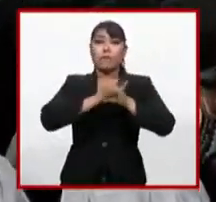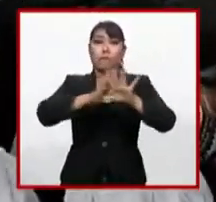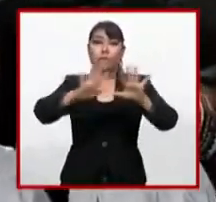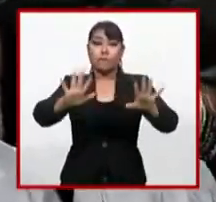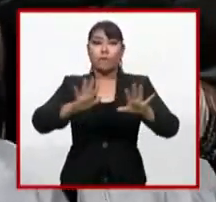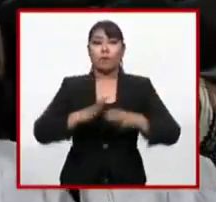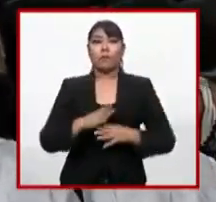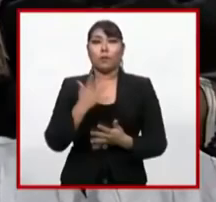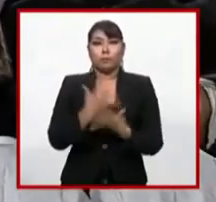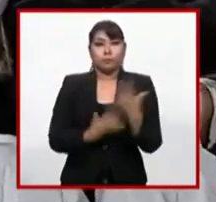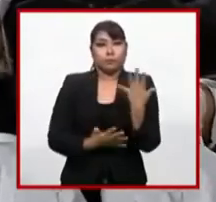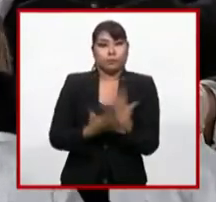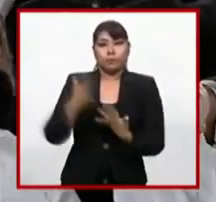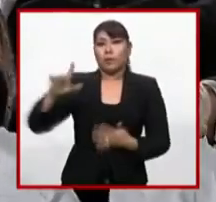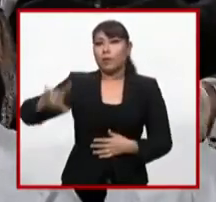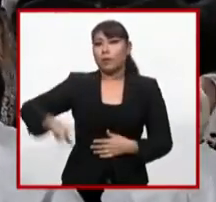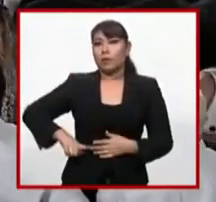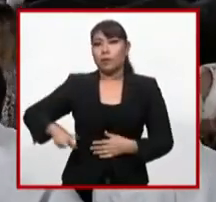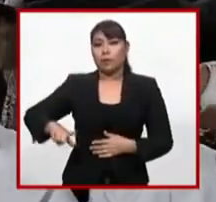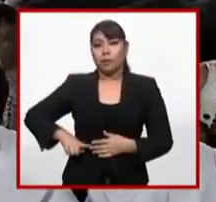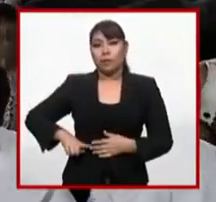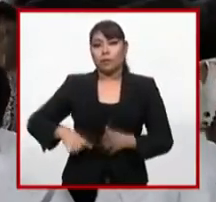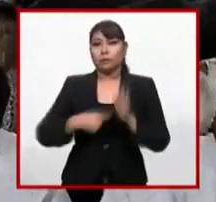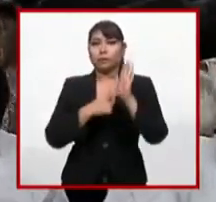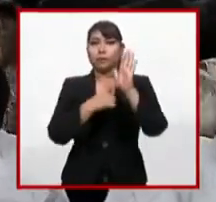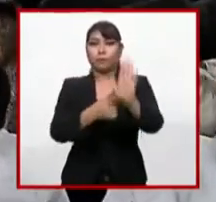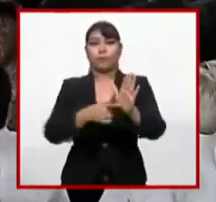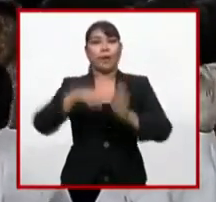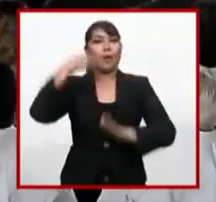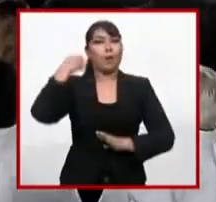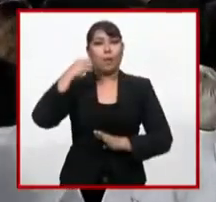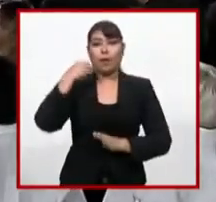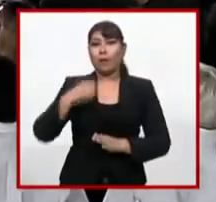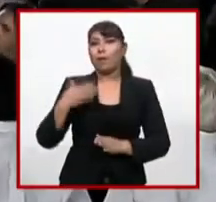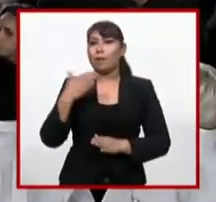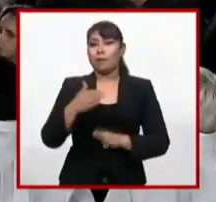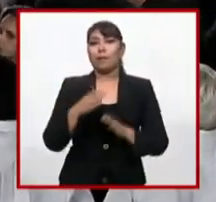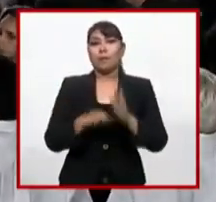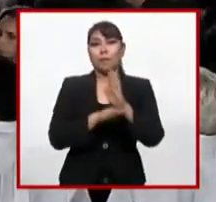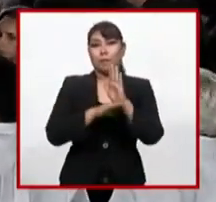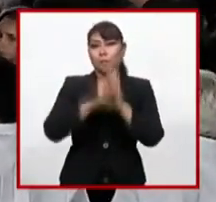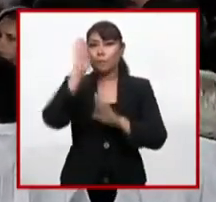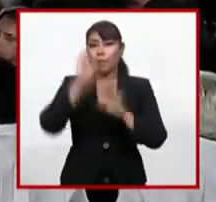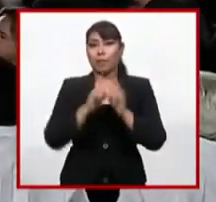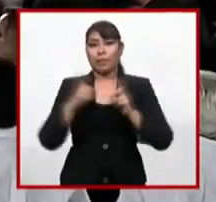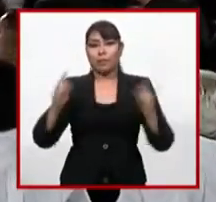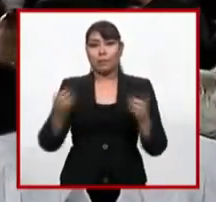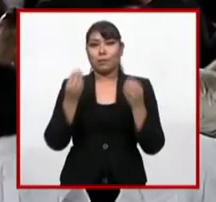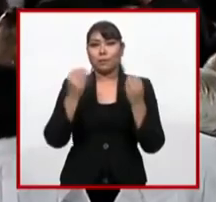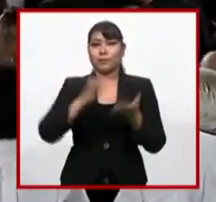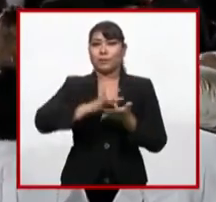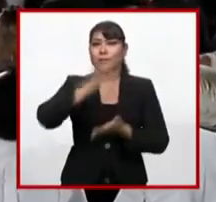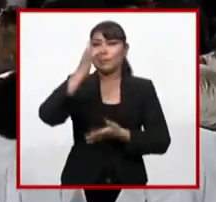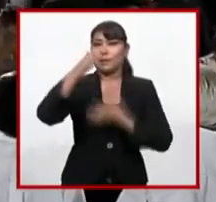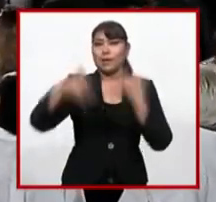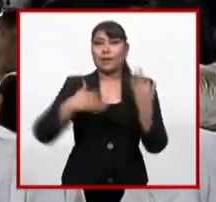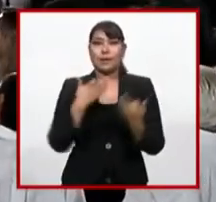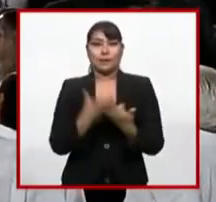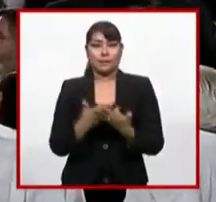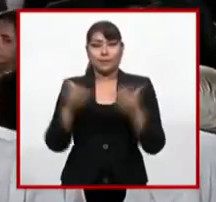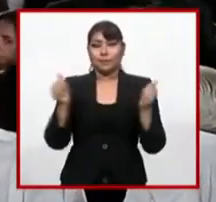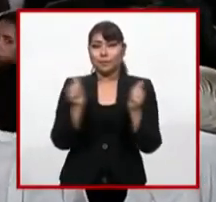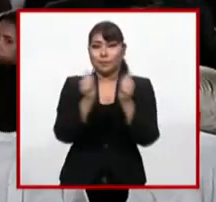de todas las acciones de gobierno que colocan a Oaxaca en la ruta del desarrollo. Muchas gracias a todos y cada uno de ustedes